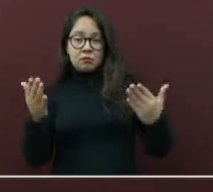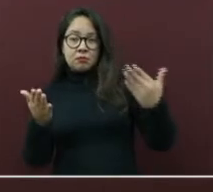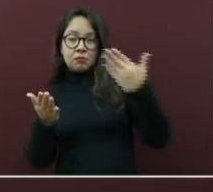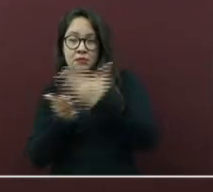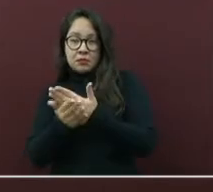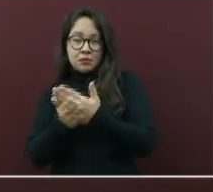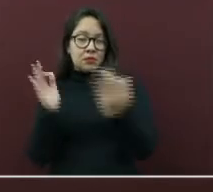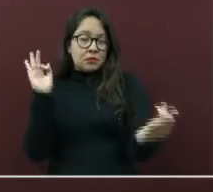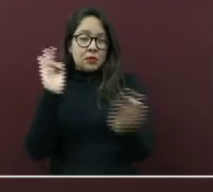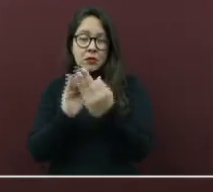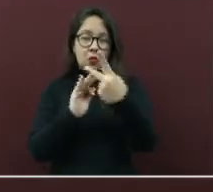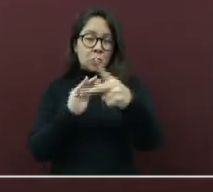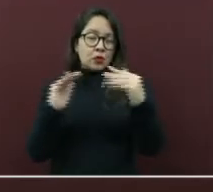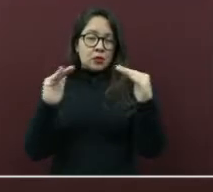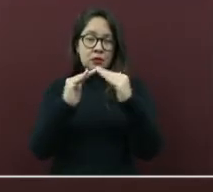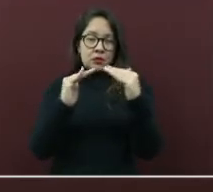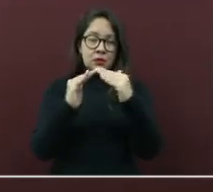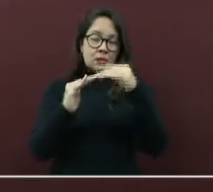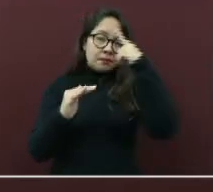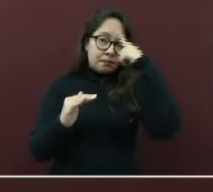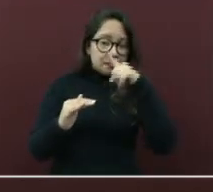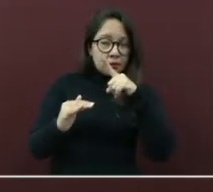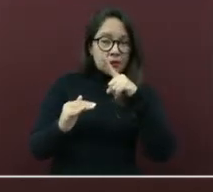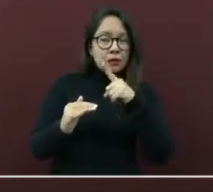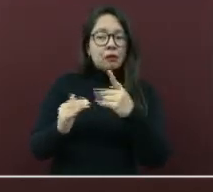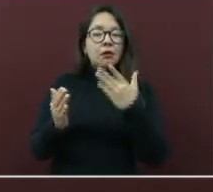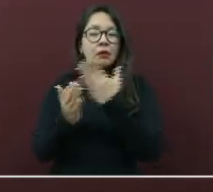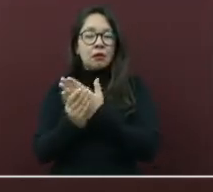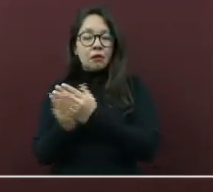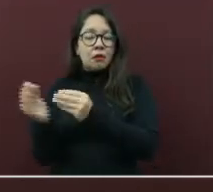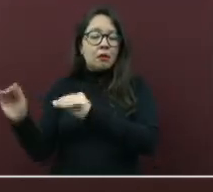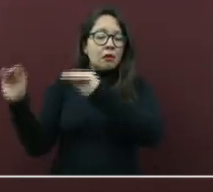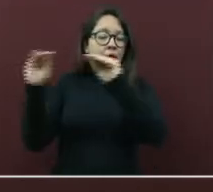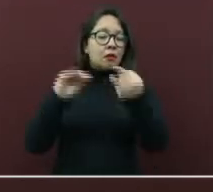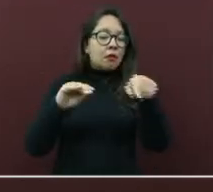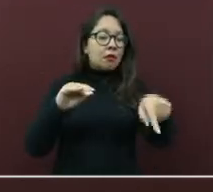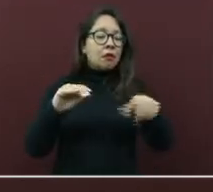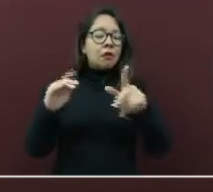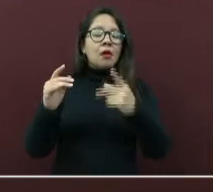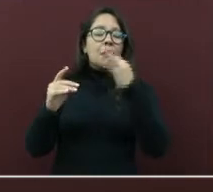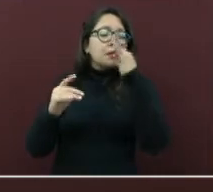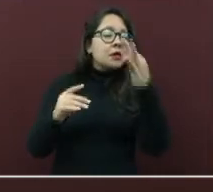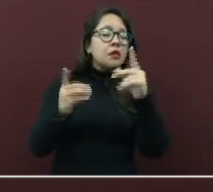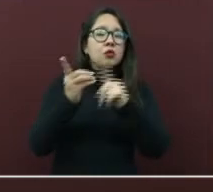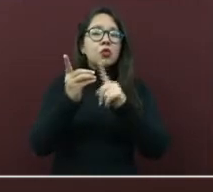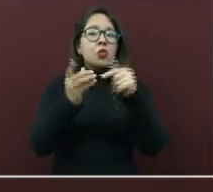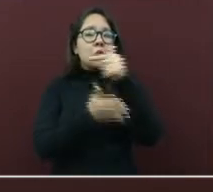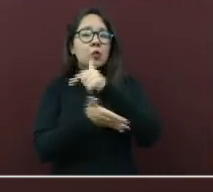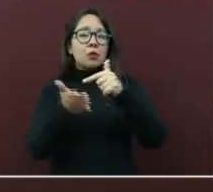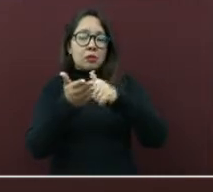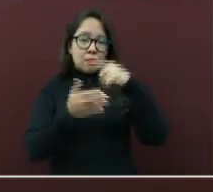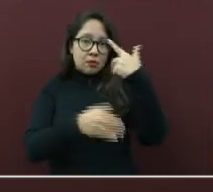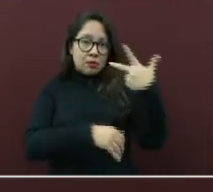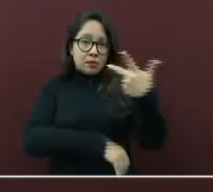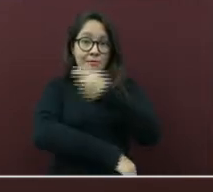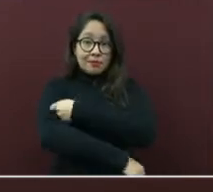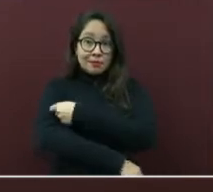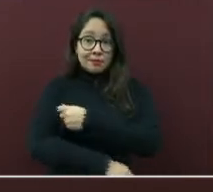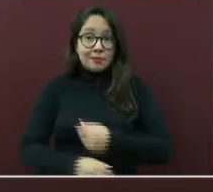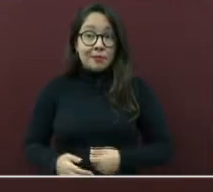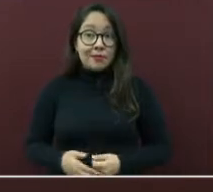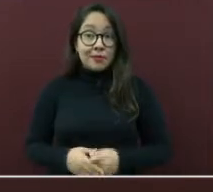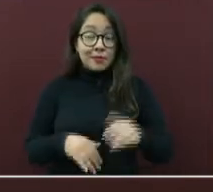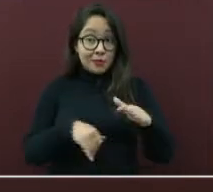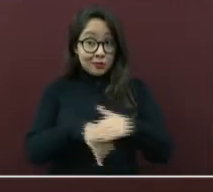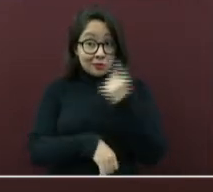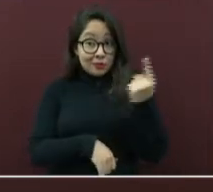más cercano para que allí sean canalizadas al punto de vacunación correspondiente pues